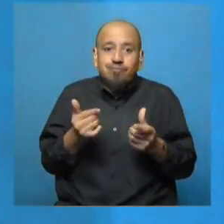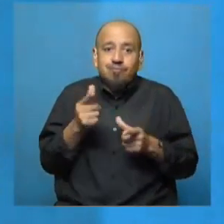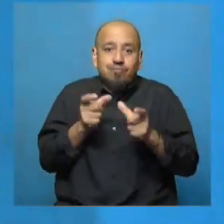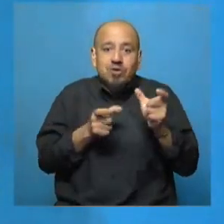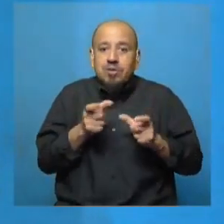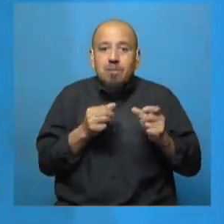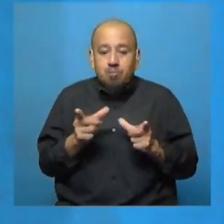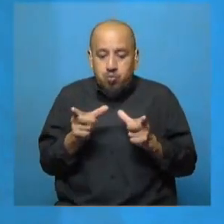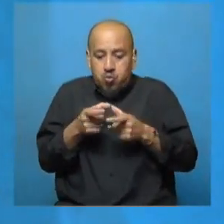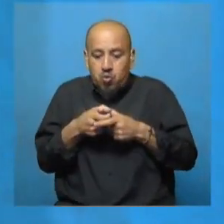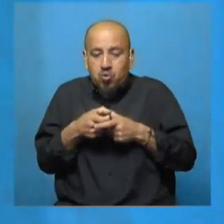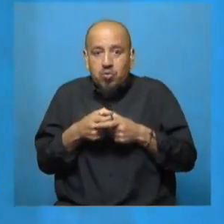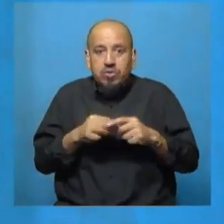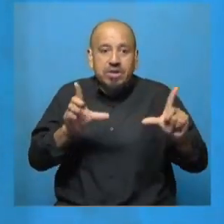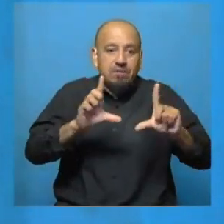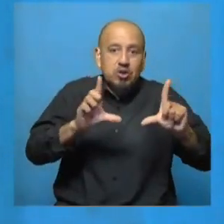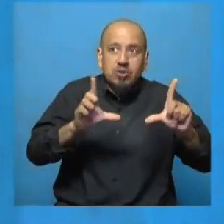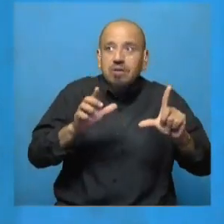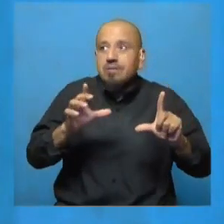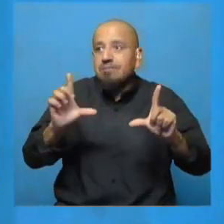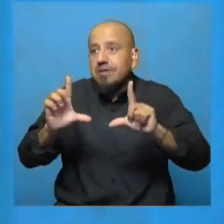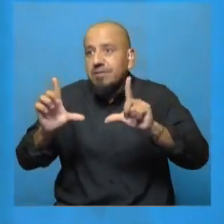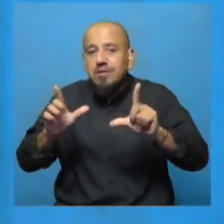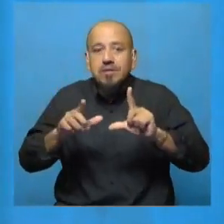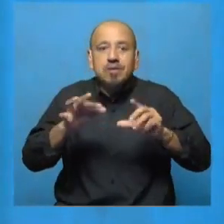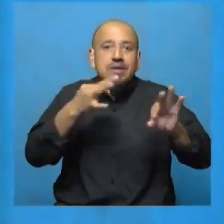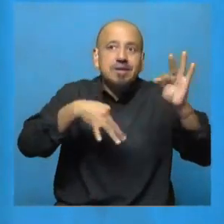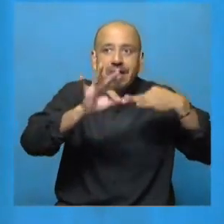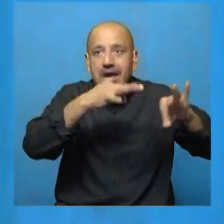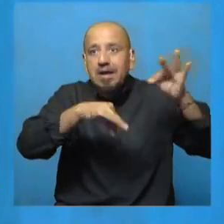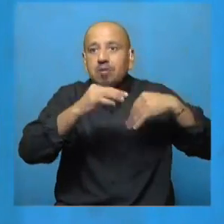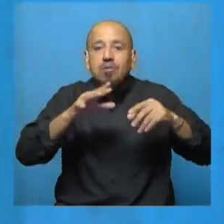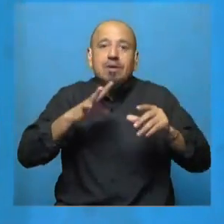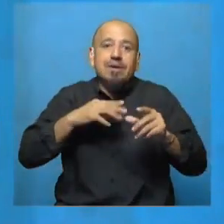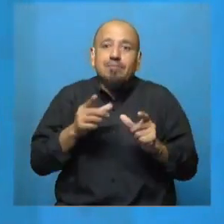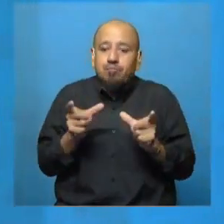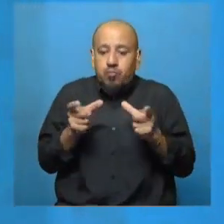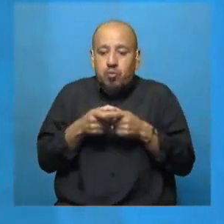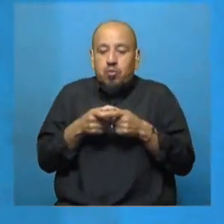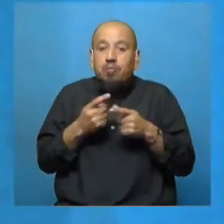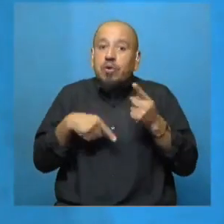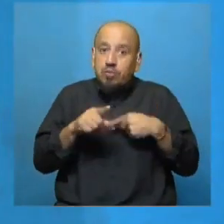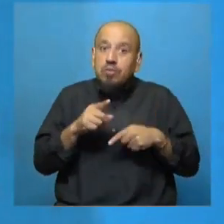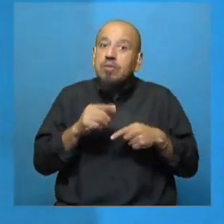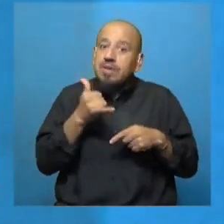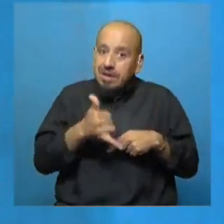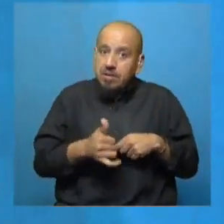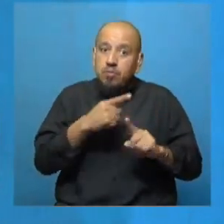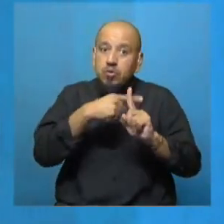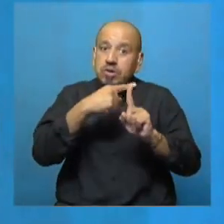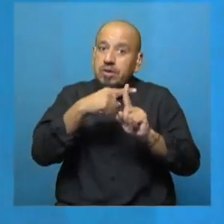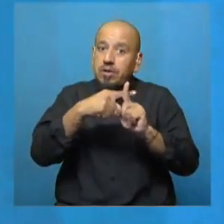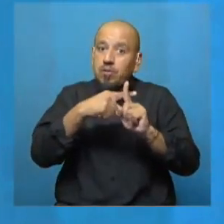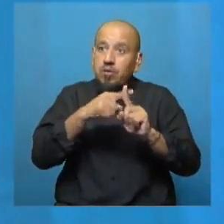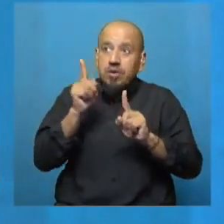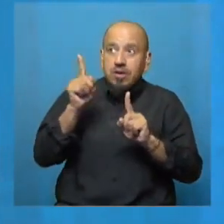y de la cantidad de medios que vos tenés para desarrollar las actividades artísticas un proyecto pero también tiene una ventaja que no la